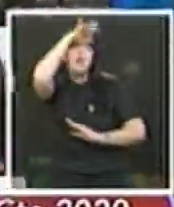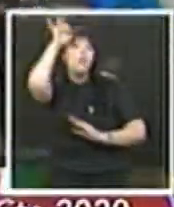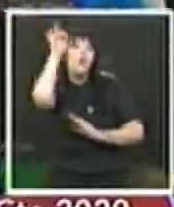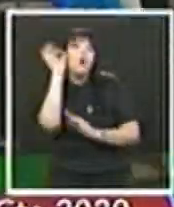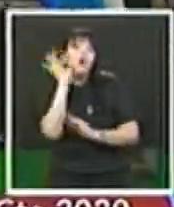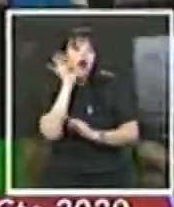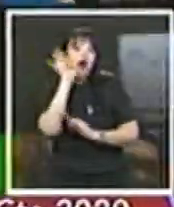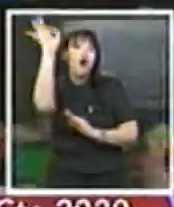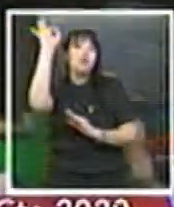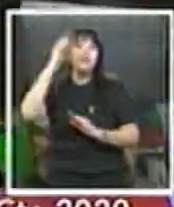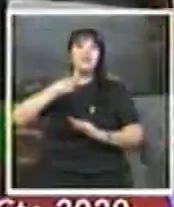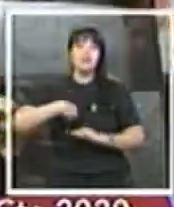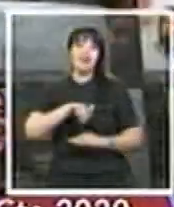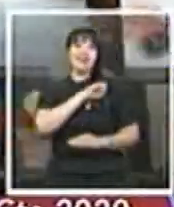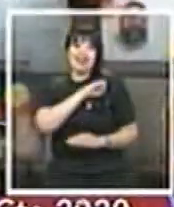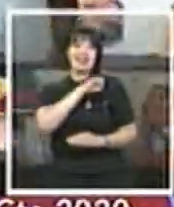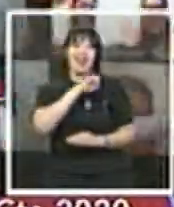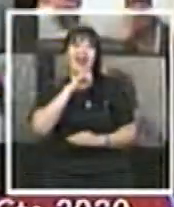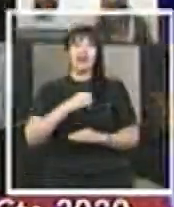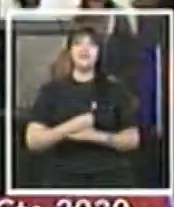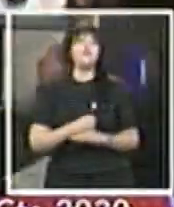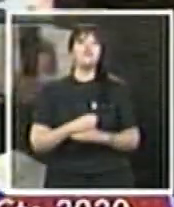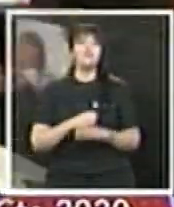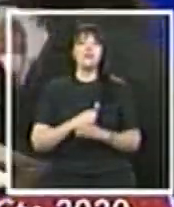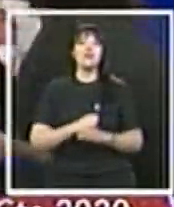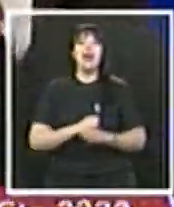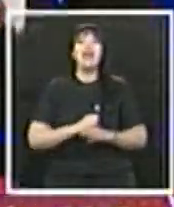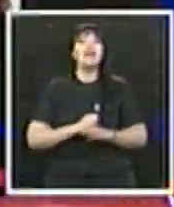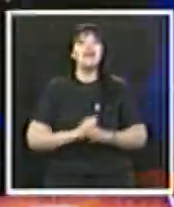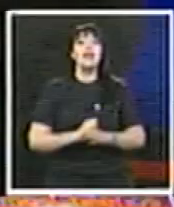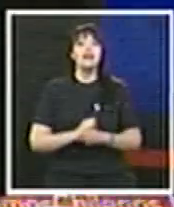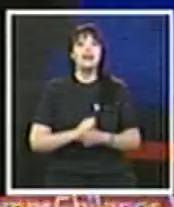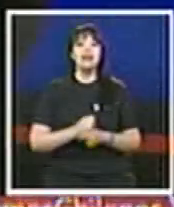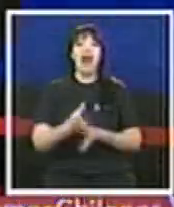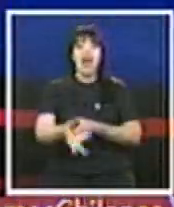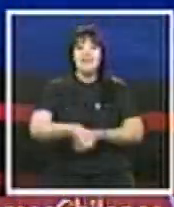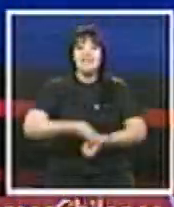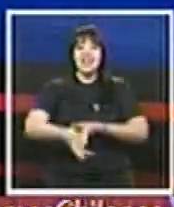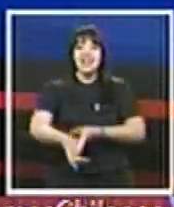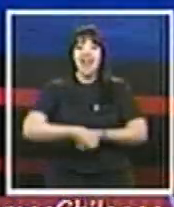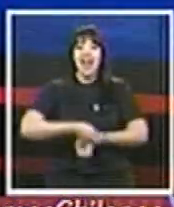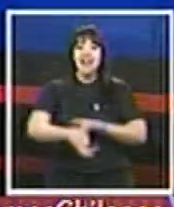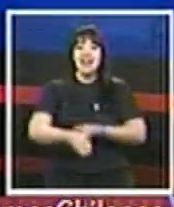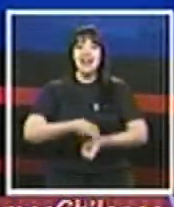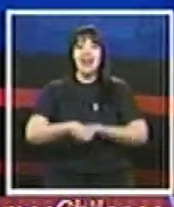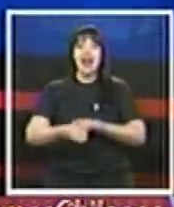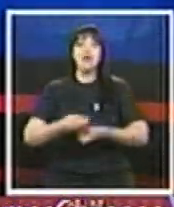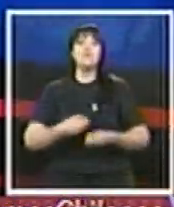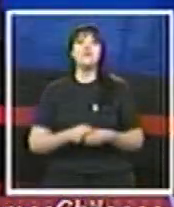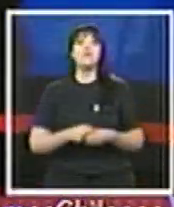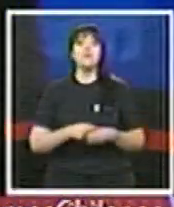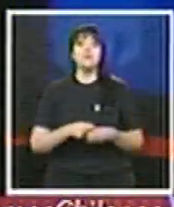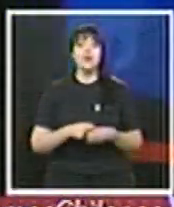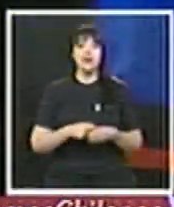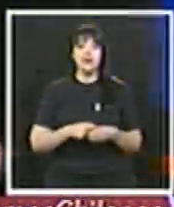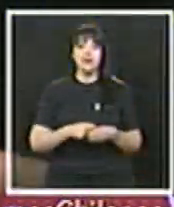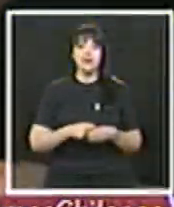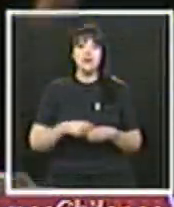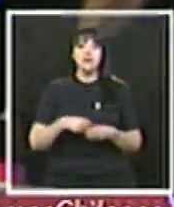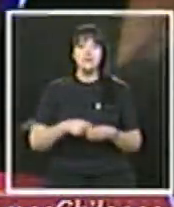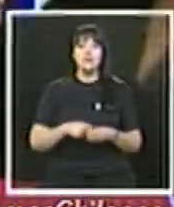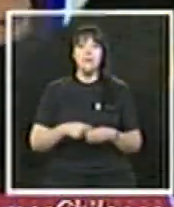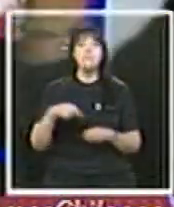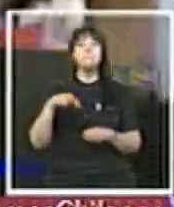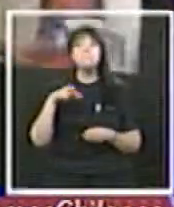región metropolitana, La Cisterna, mira, Peñaflor. Oye, San Miguel. Se lo metió alguien de Iquique acá en la zona